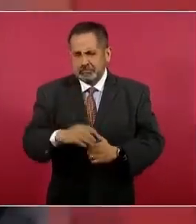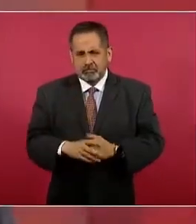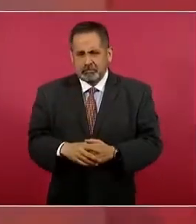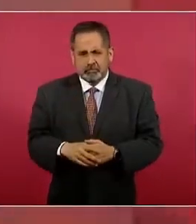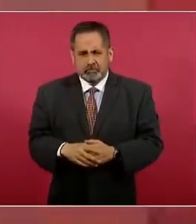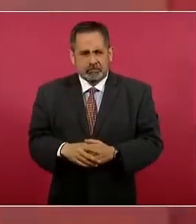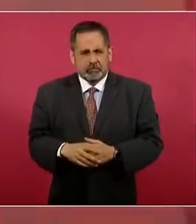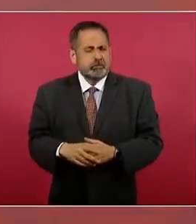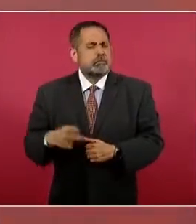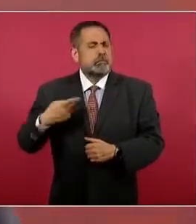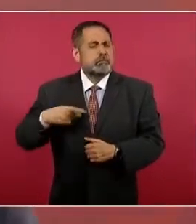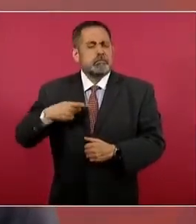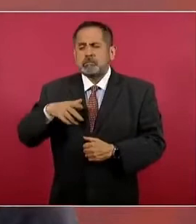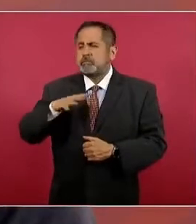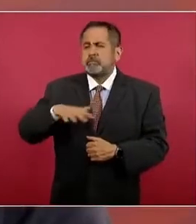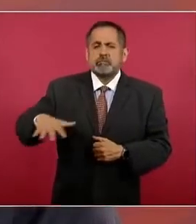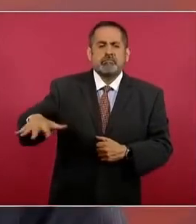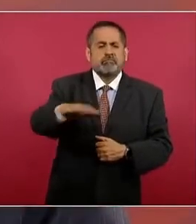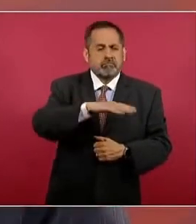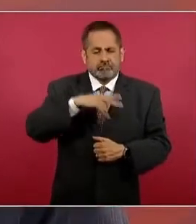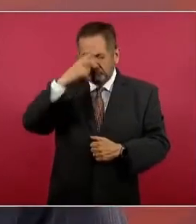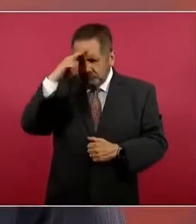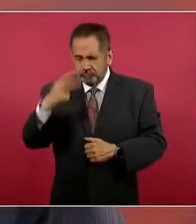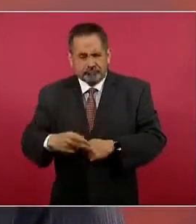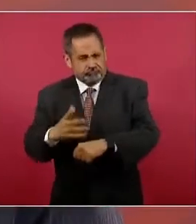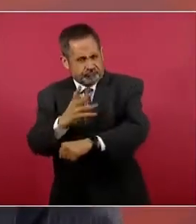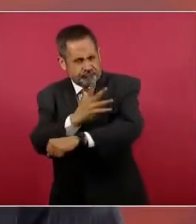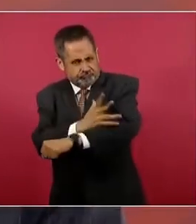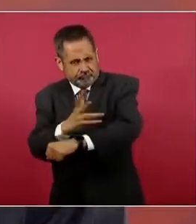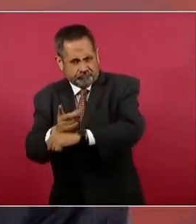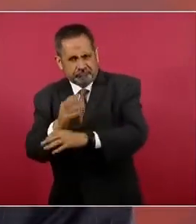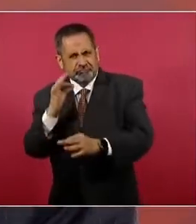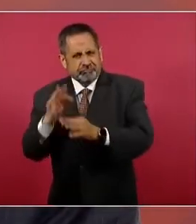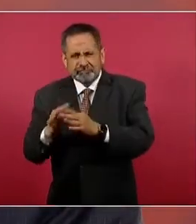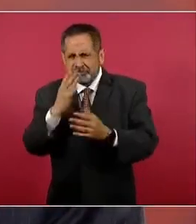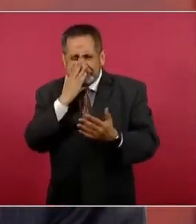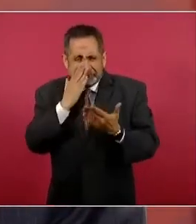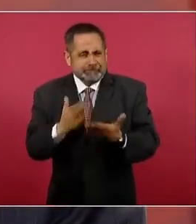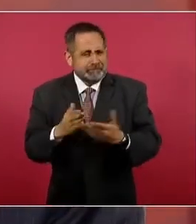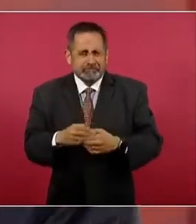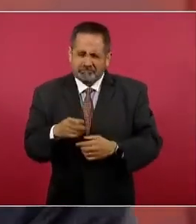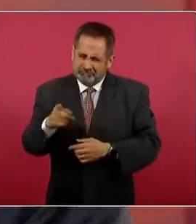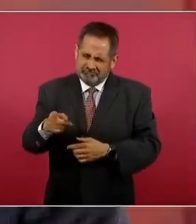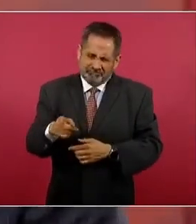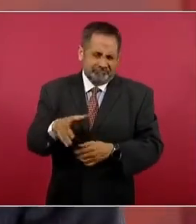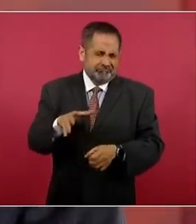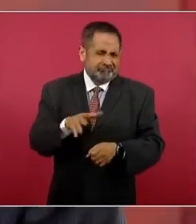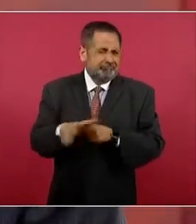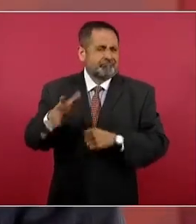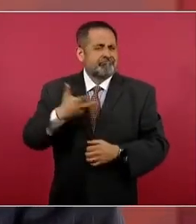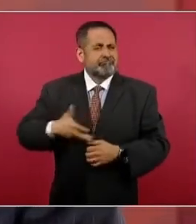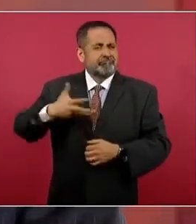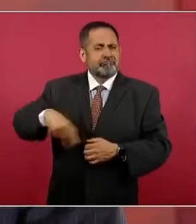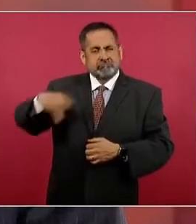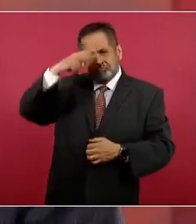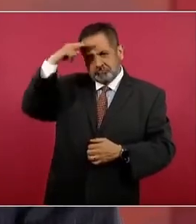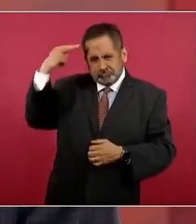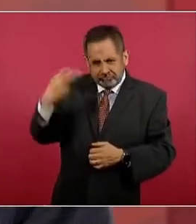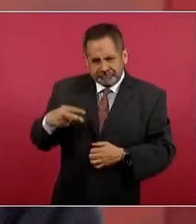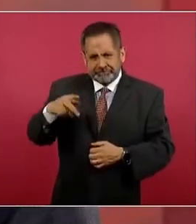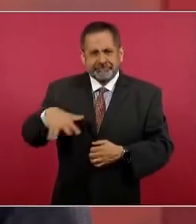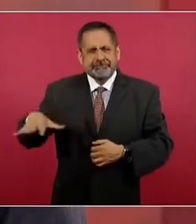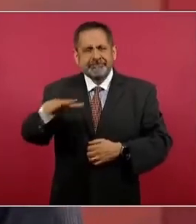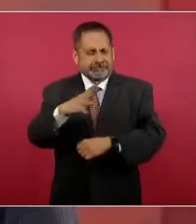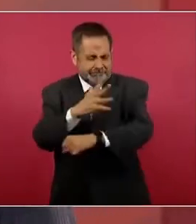pueblo de México es un pueblo honesto. La mayor riqueza de México es